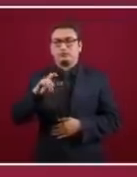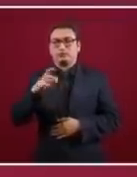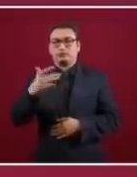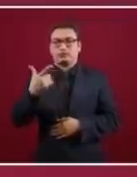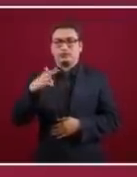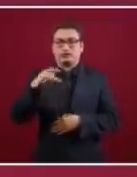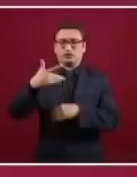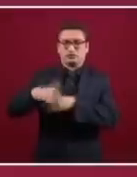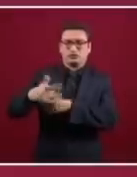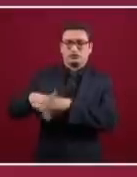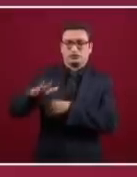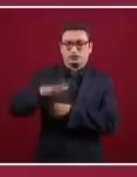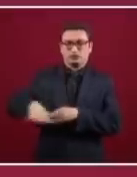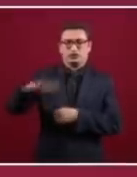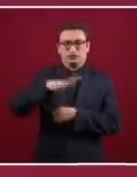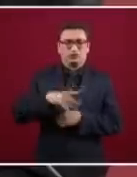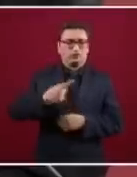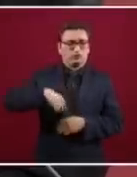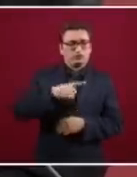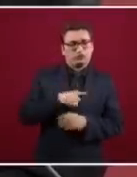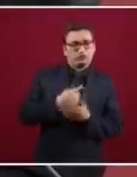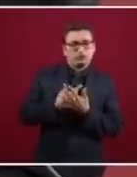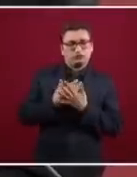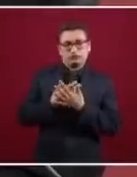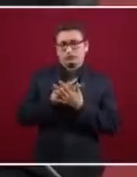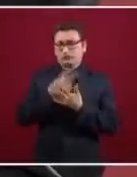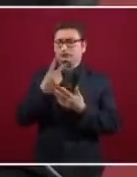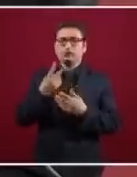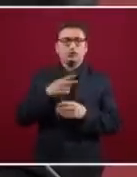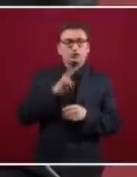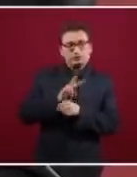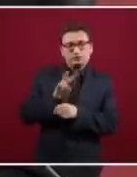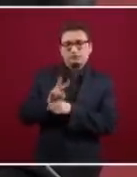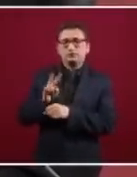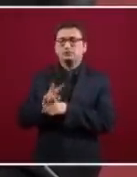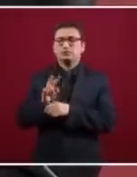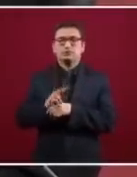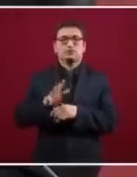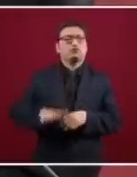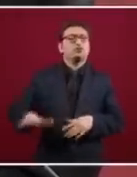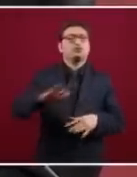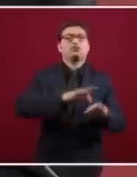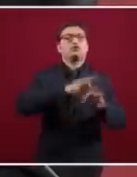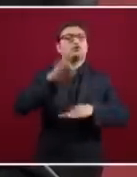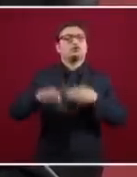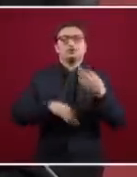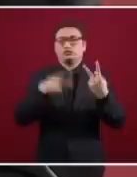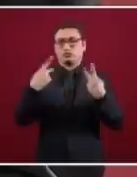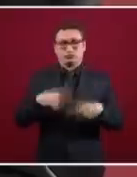y así estamos pendientes de todos de todos los ciudadanos